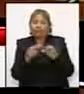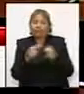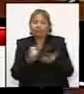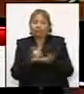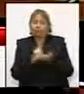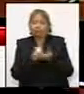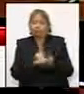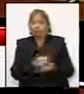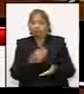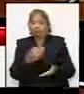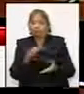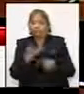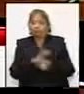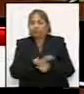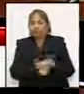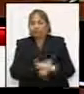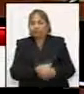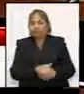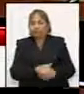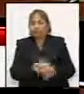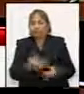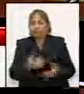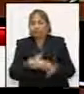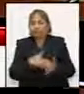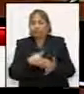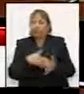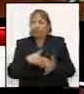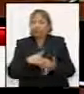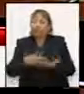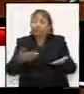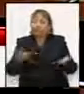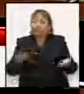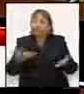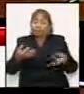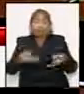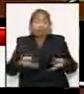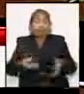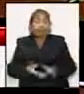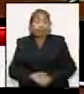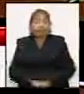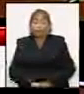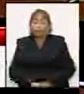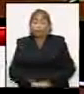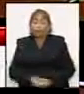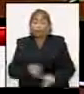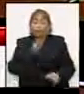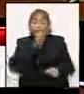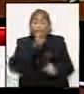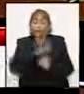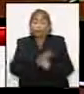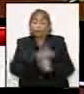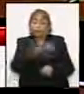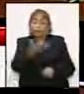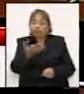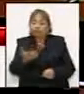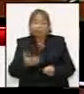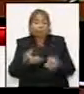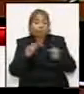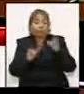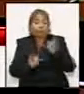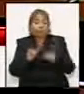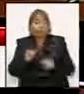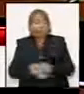ayudar y cubrir esta deficiencia. Era una deficiencia real que no habíamos cumplido con este personal que debía haber